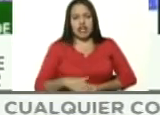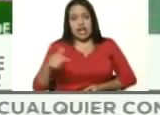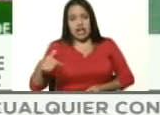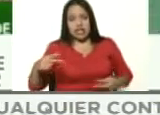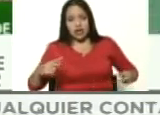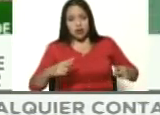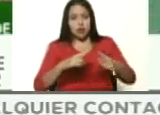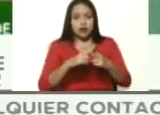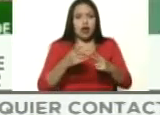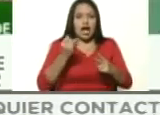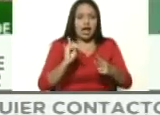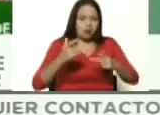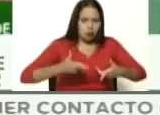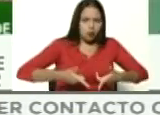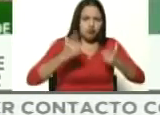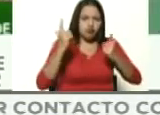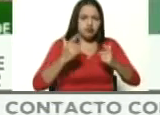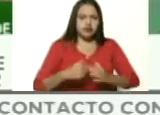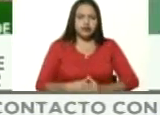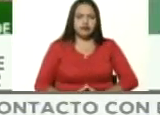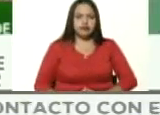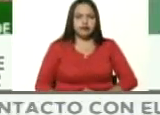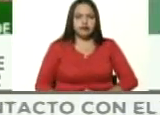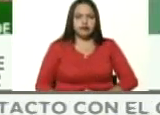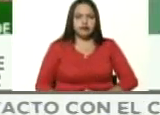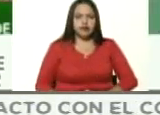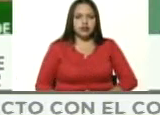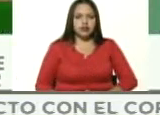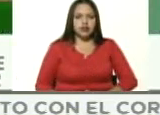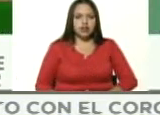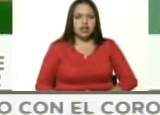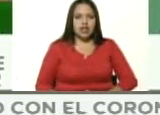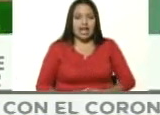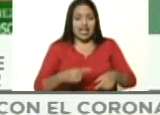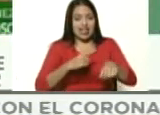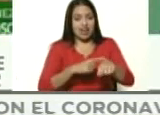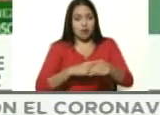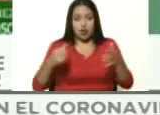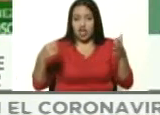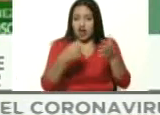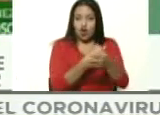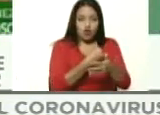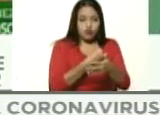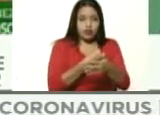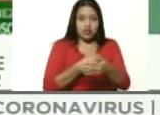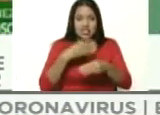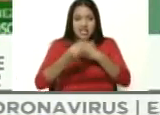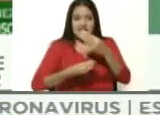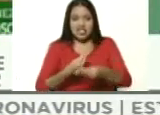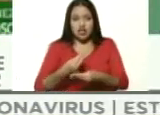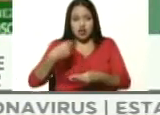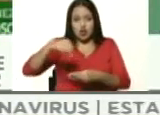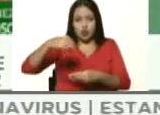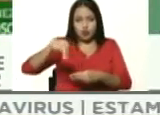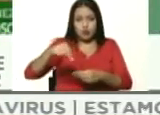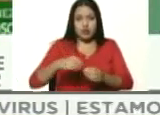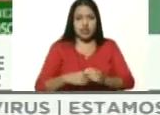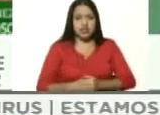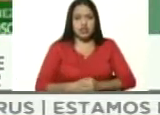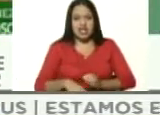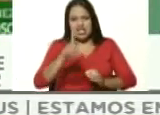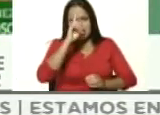encuentro hubiera sido posible en medio del golpe de Estado que se dio en noviembre